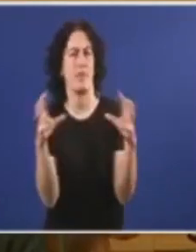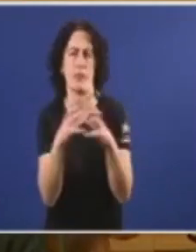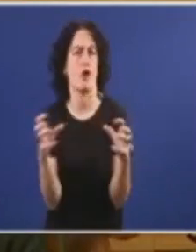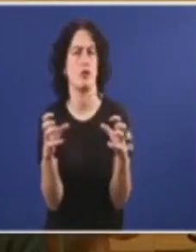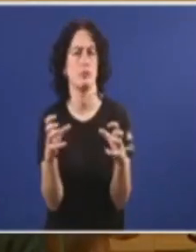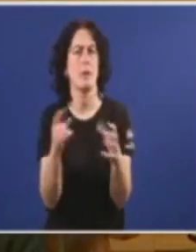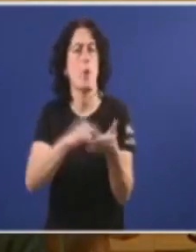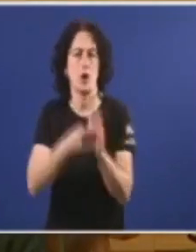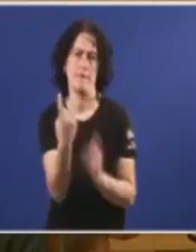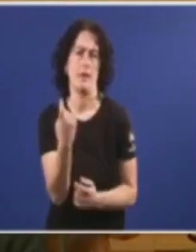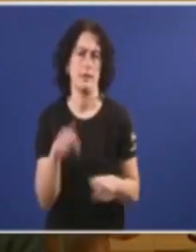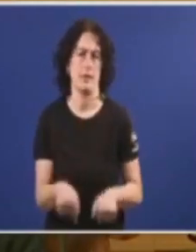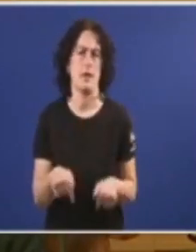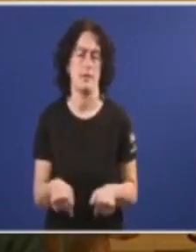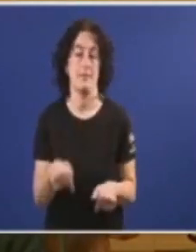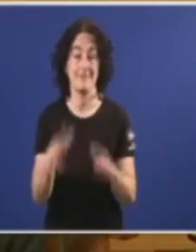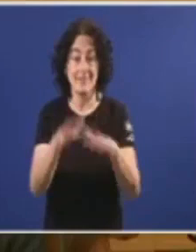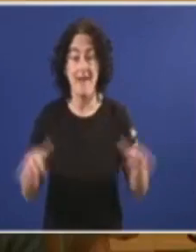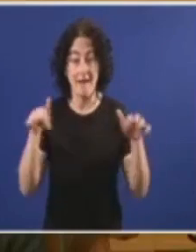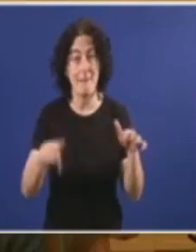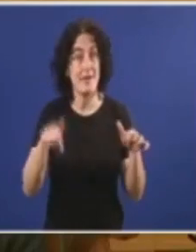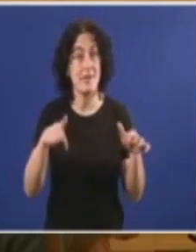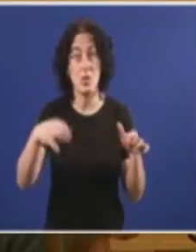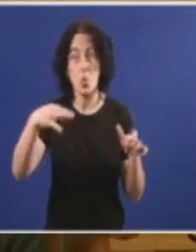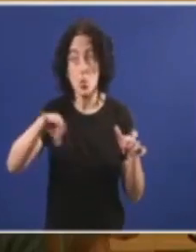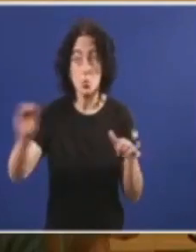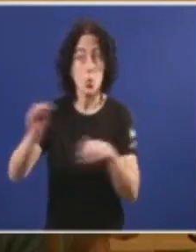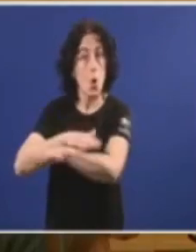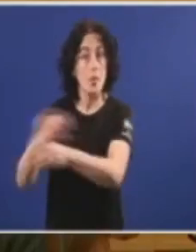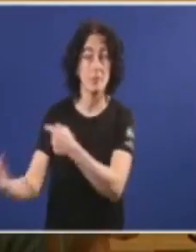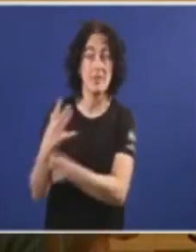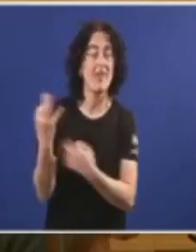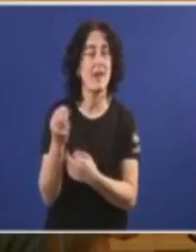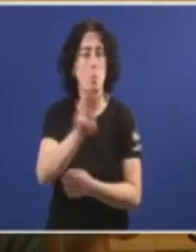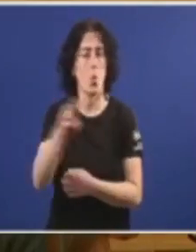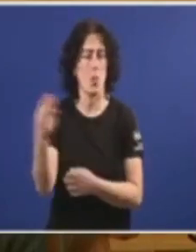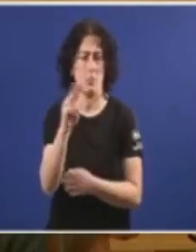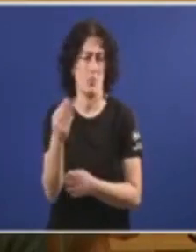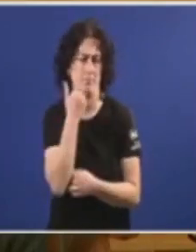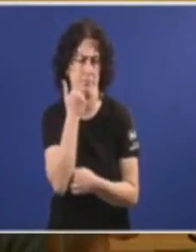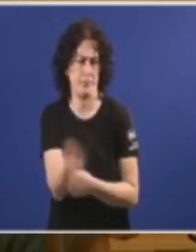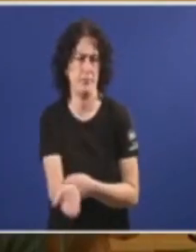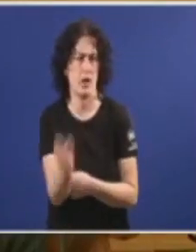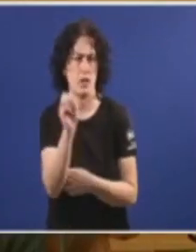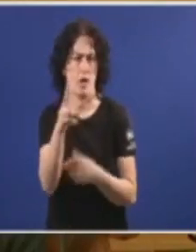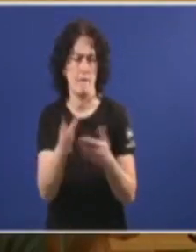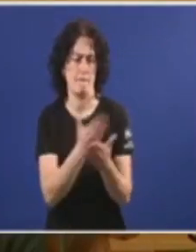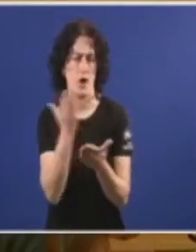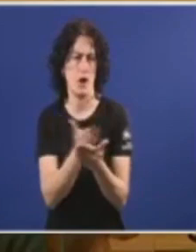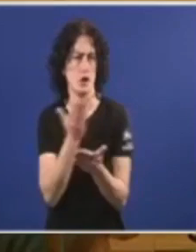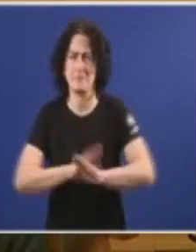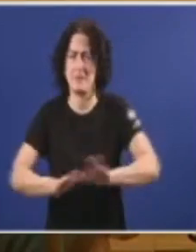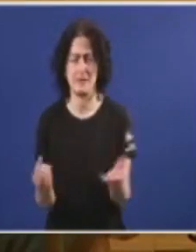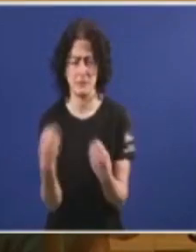e proxectos. A esta Cámara o único que ten remitido o seu goberno é un PowerPoint cutre de 12 folios. Esa é toda a